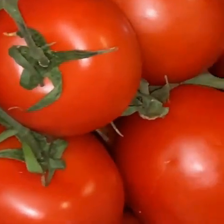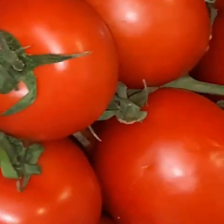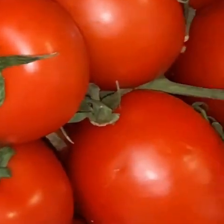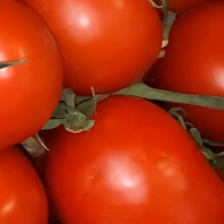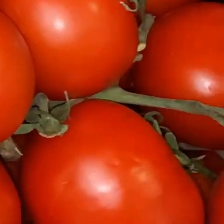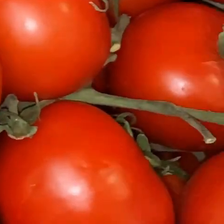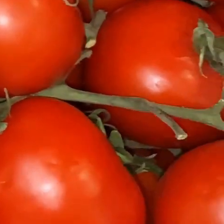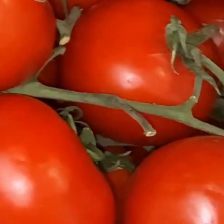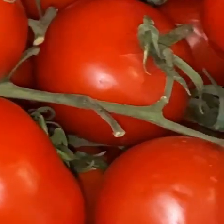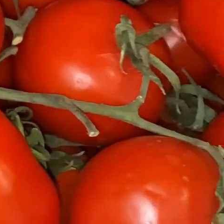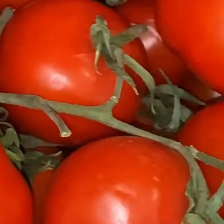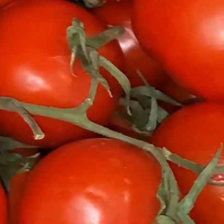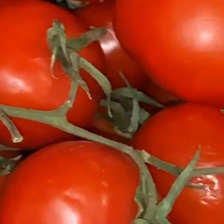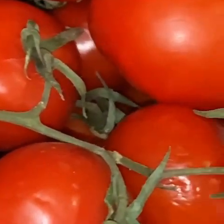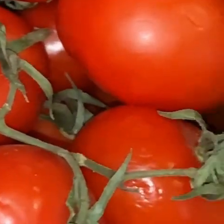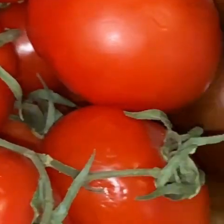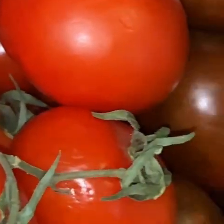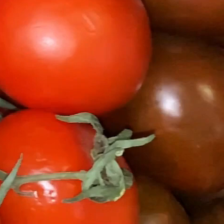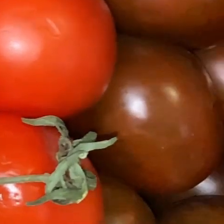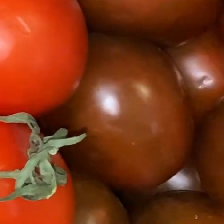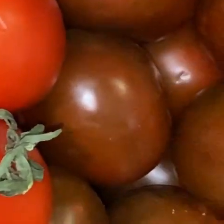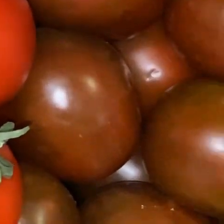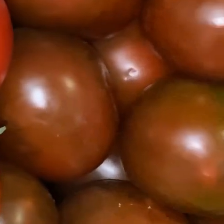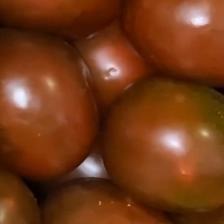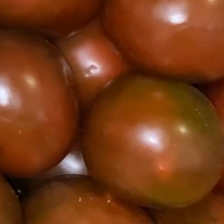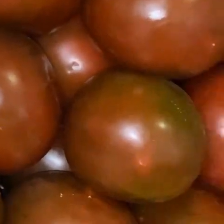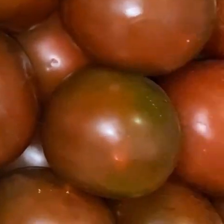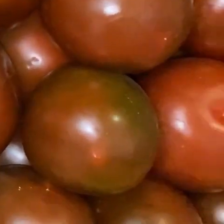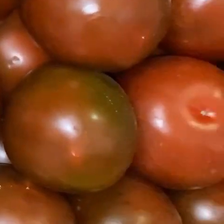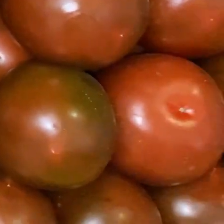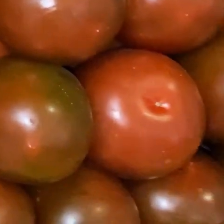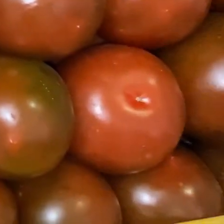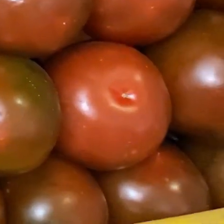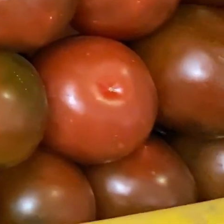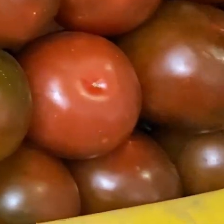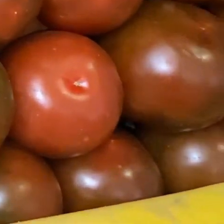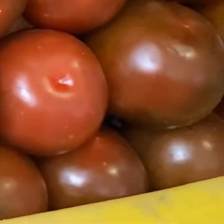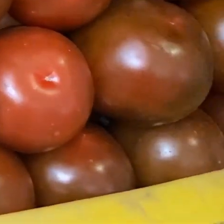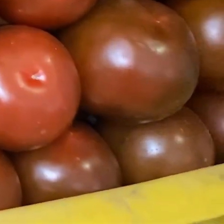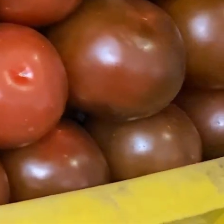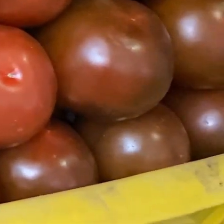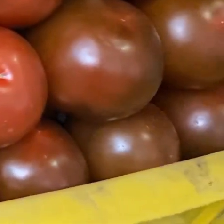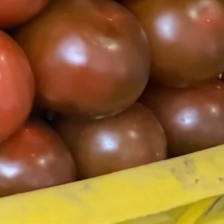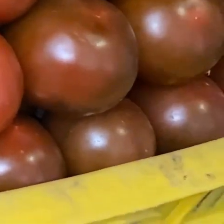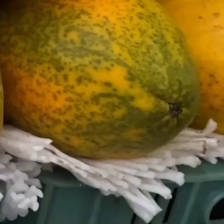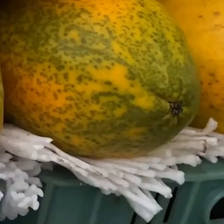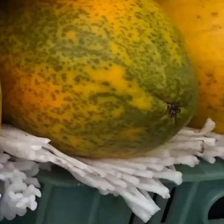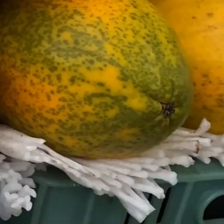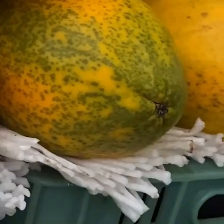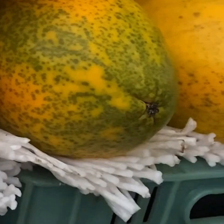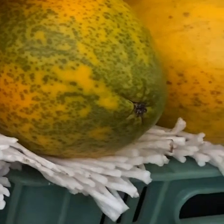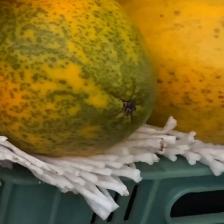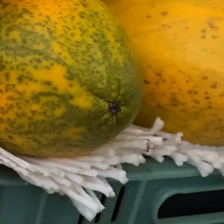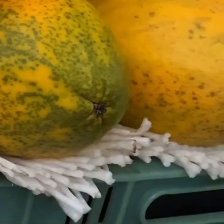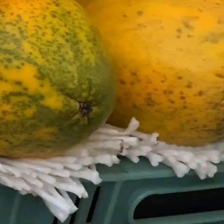En todos, por ejemplo, en el de Punta Llana, que es el más completo, y quiero pues felicitarles por ello, se tiene